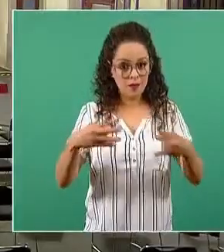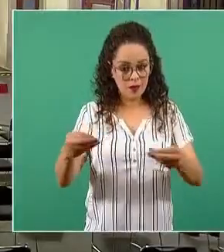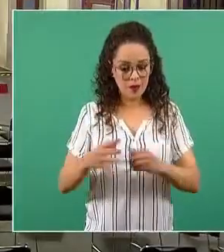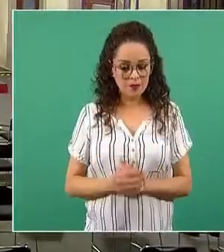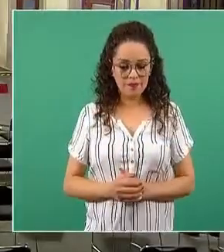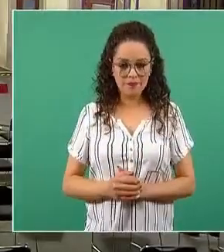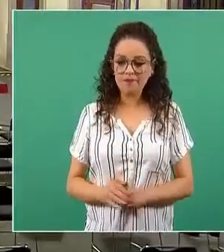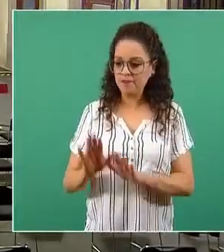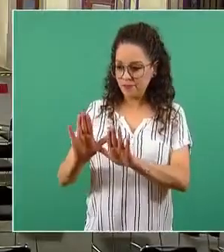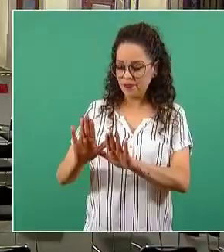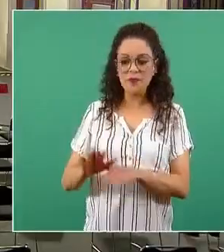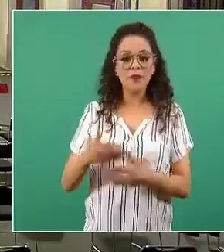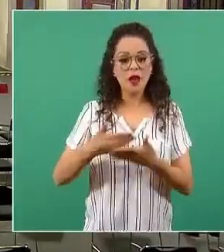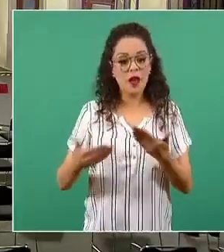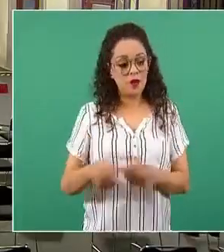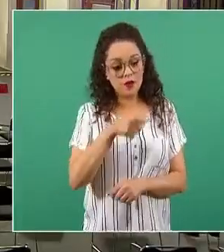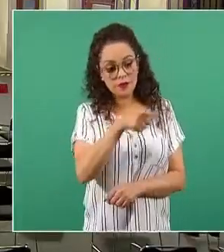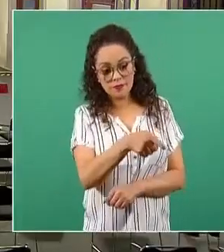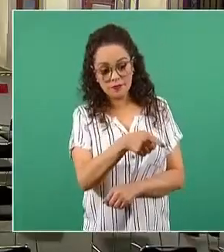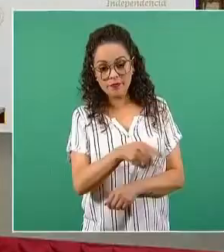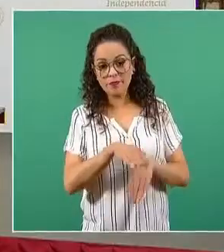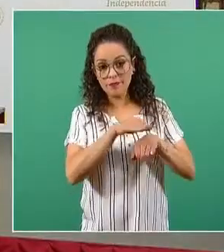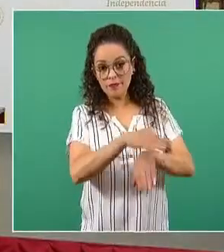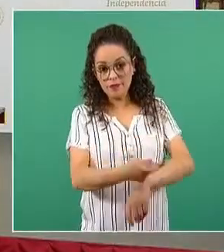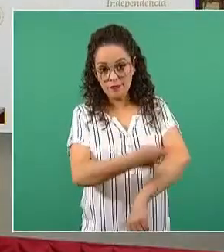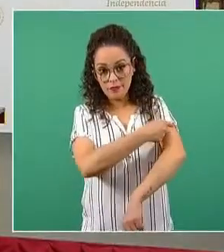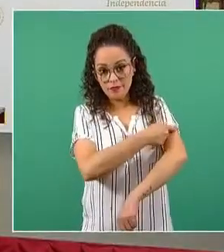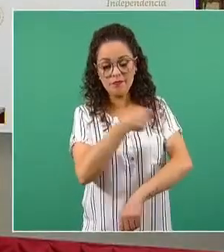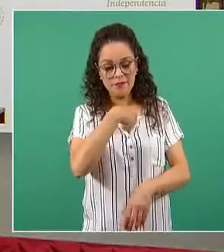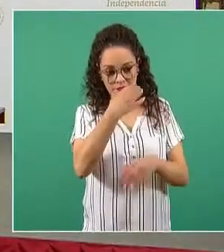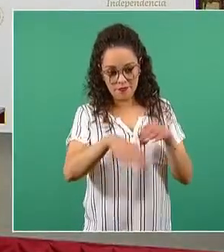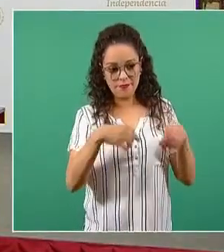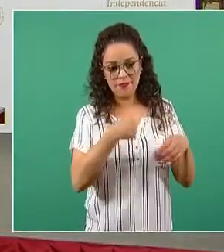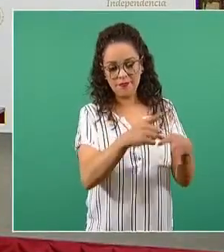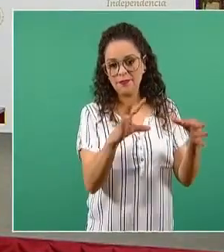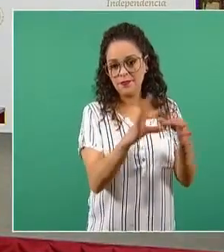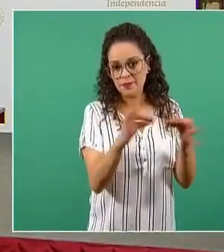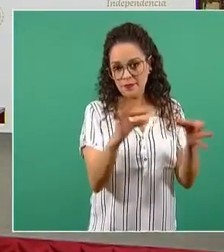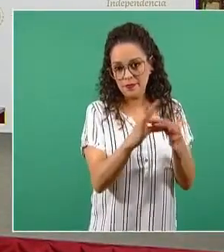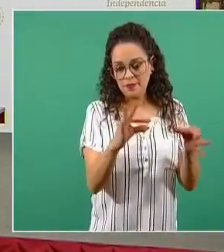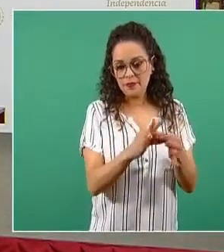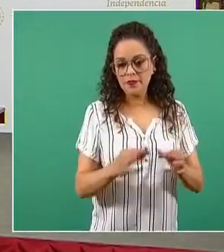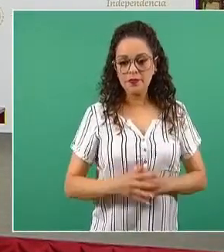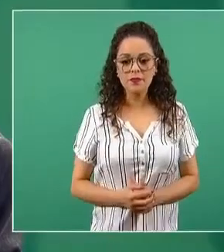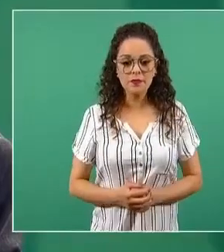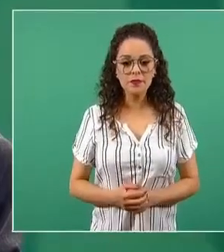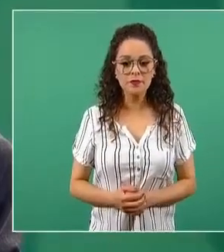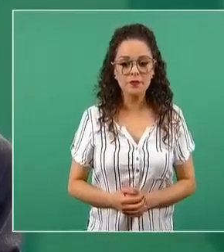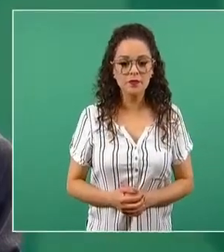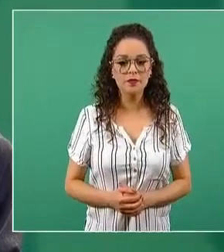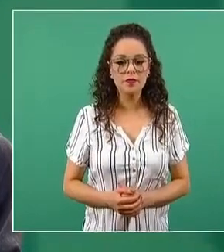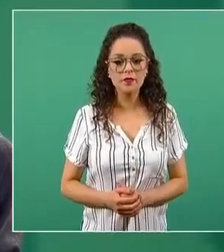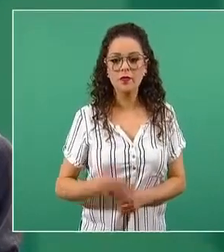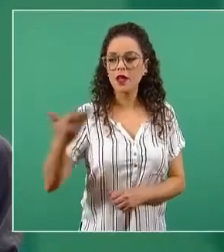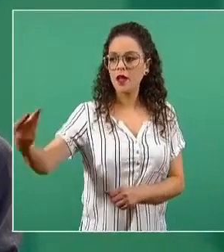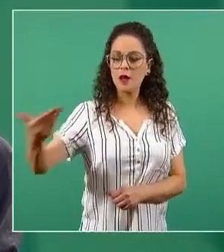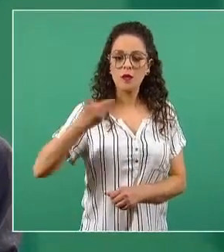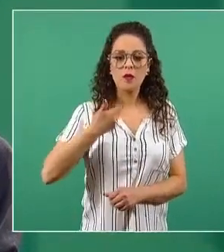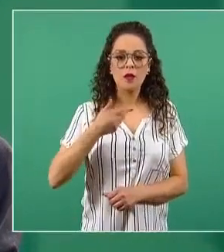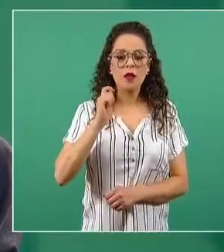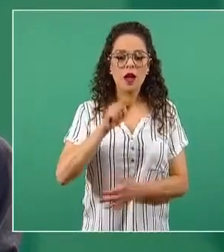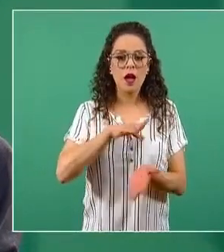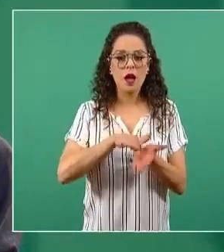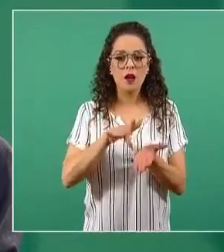usted preguntaba al inicio, pero aproveché para comentar sobre esto. Hemos recibido solicitudes de apoyo con